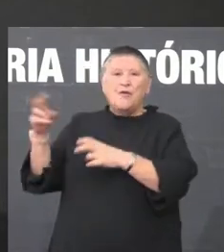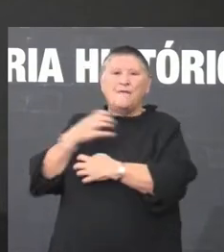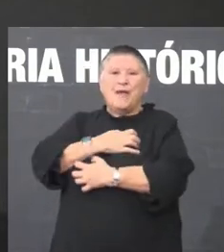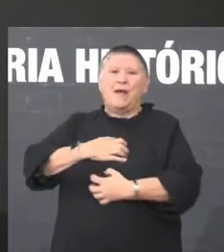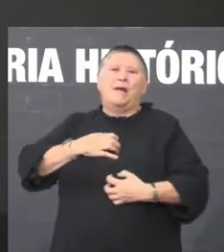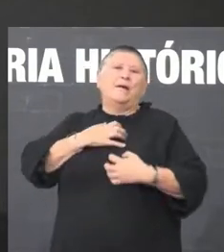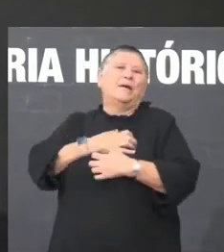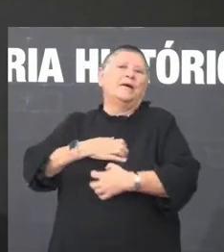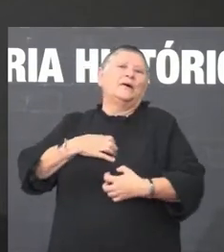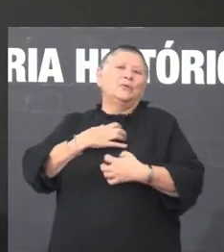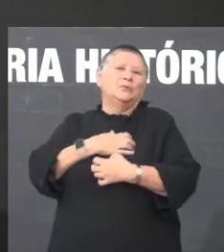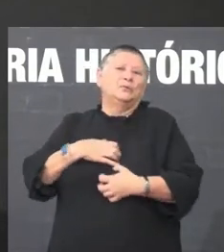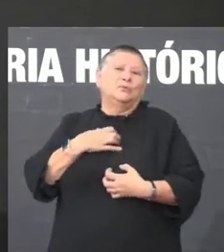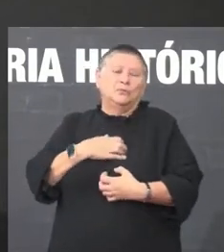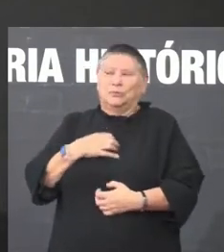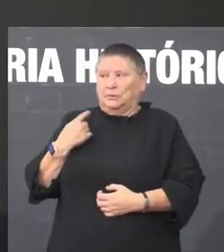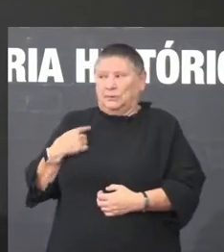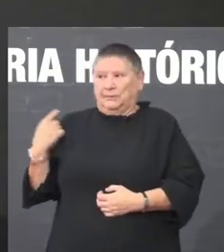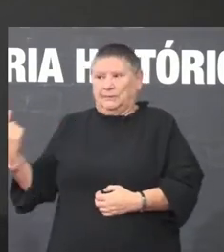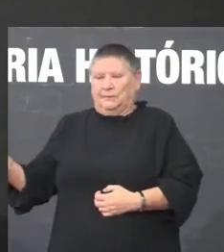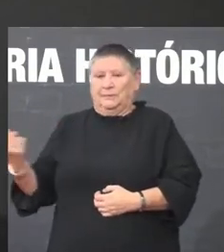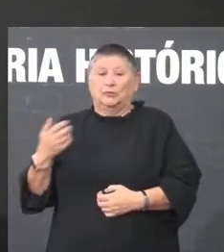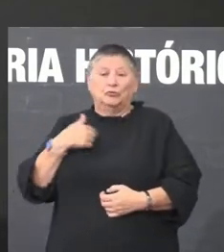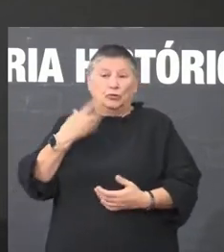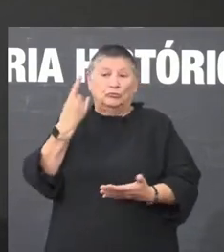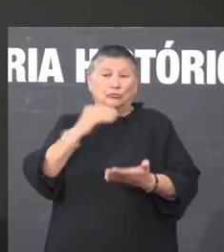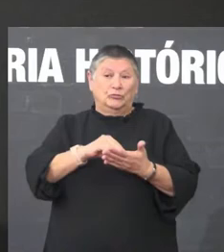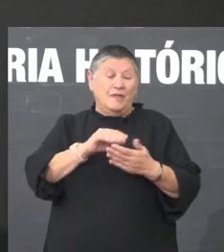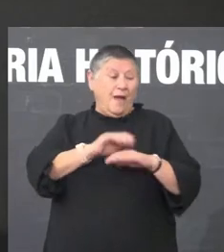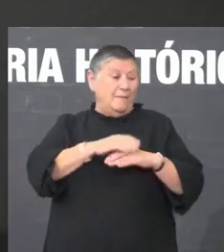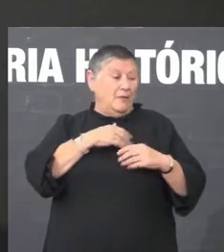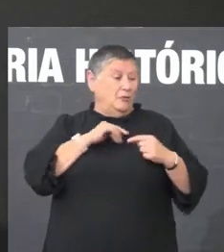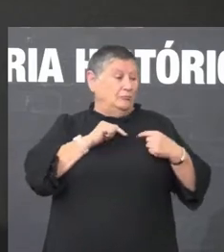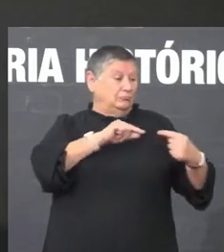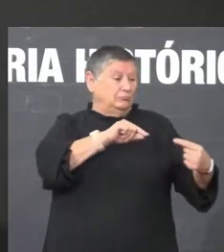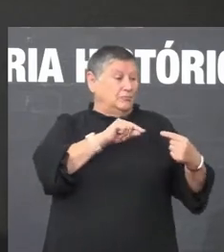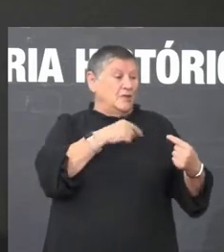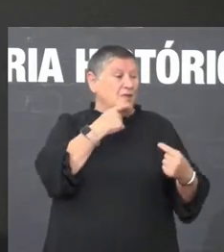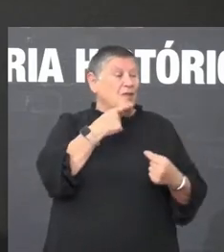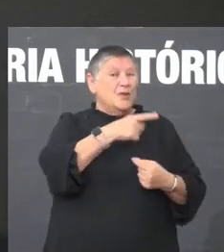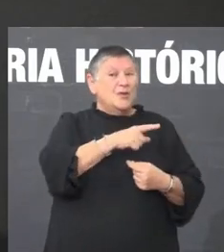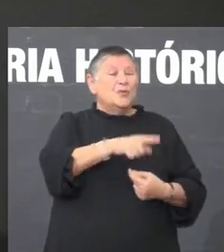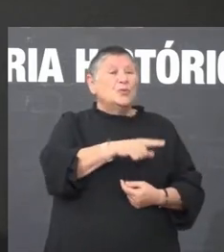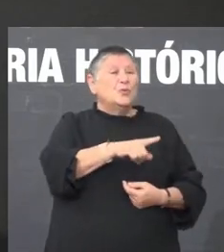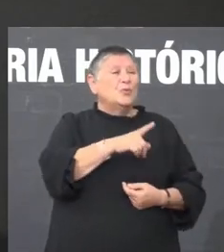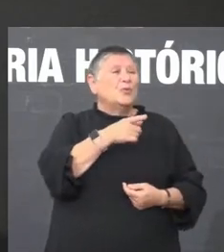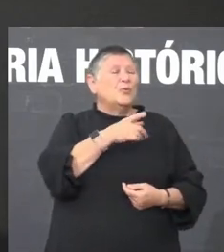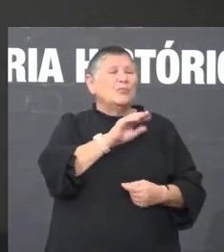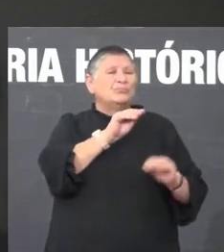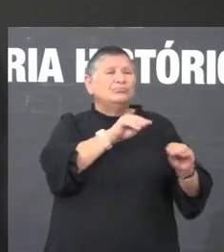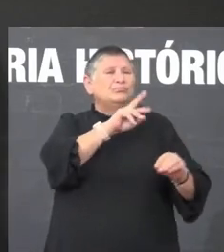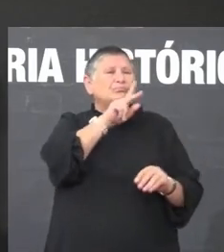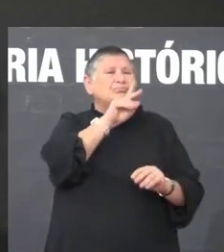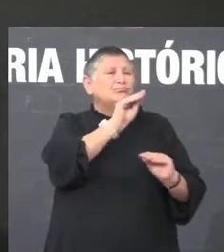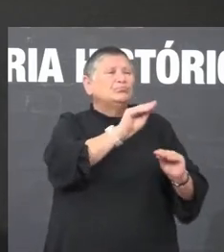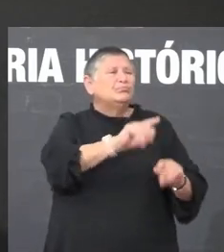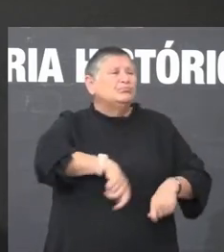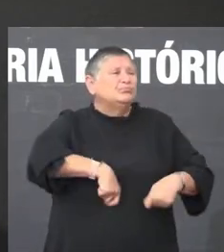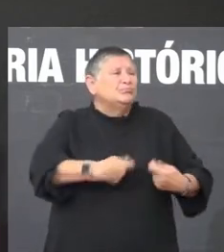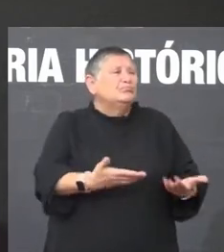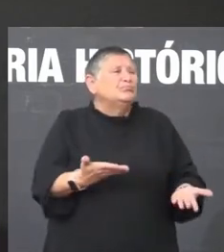decir a mis amigos, tú piensas que el castellano, que tu idioma, que